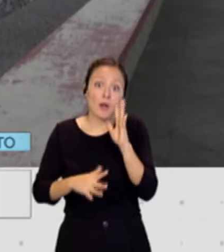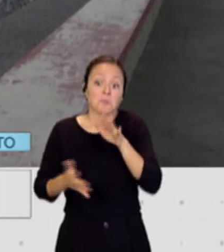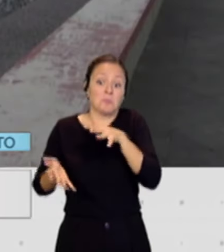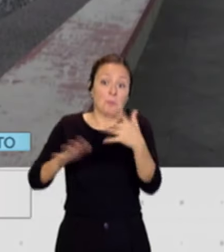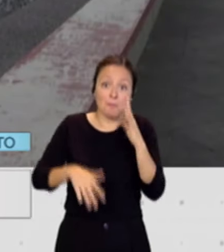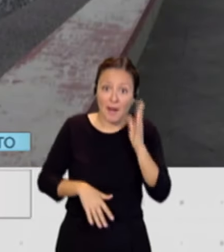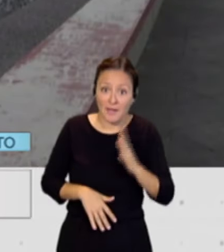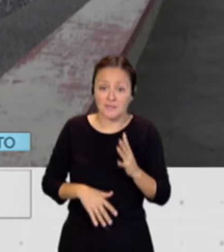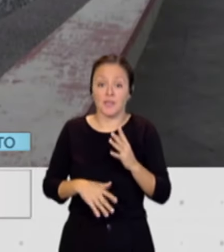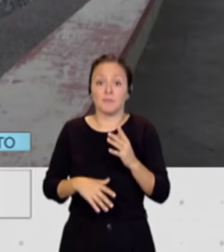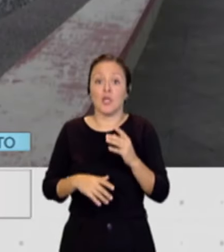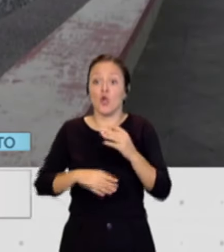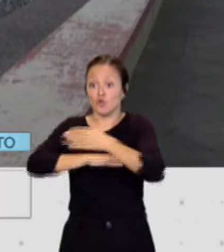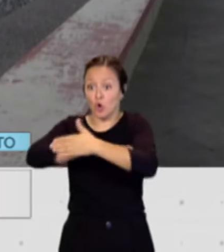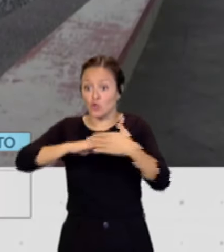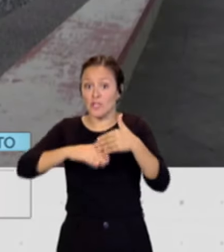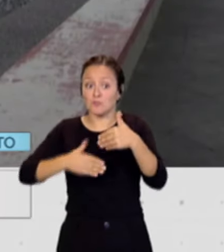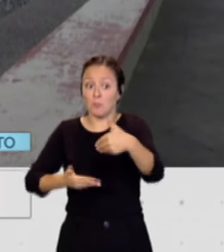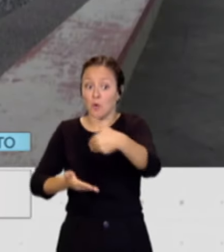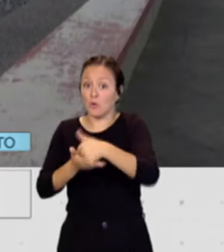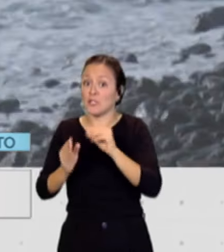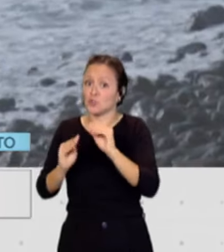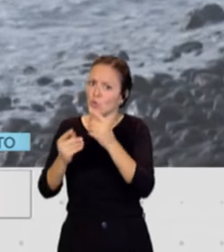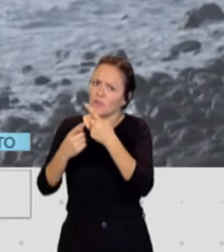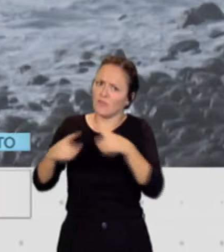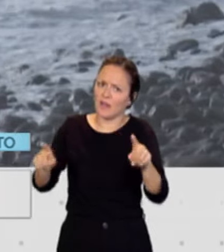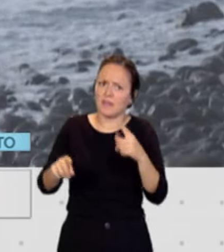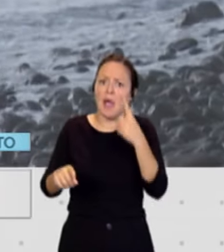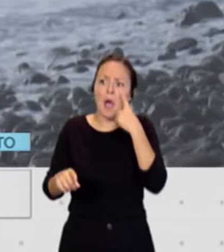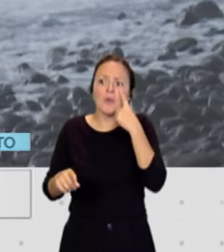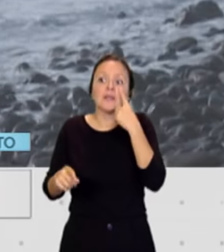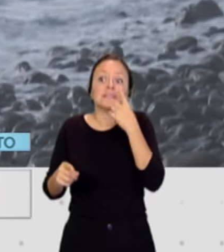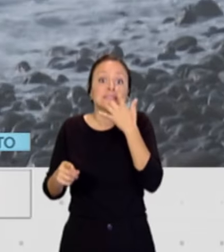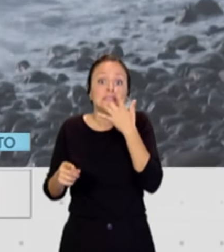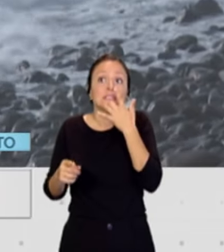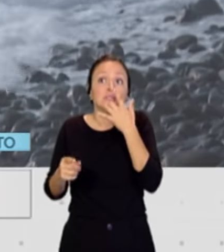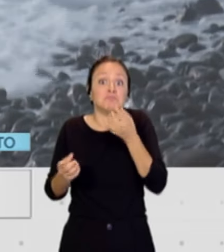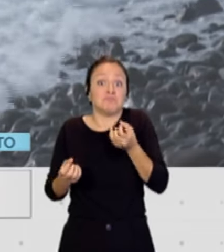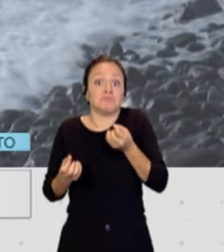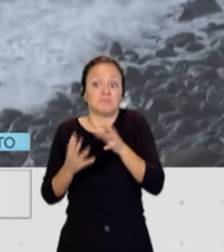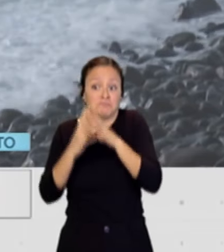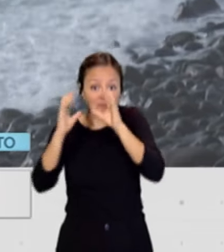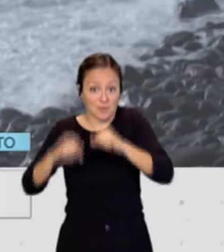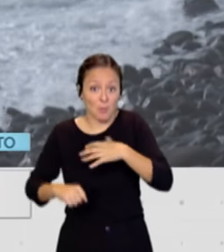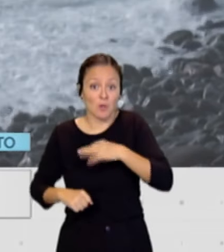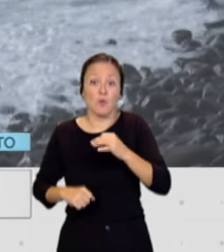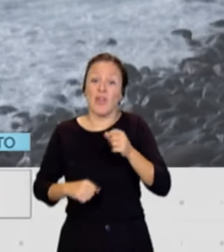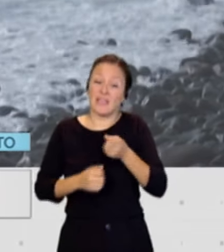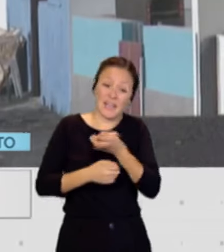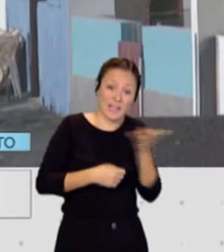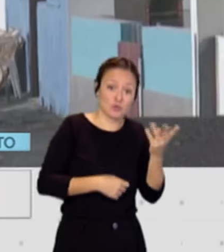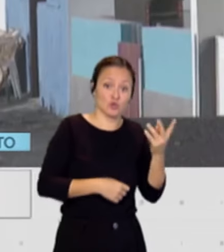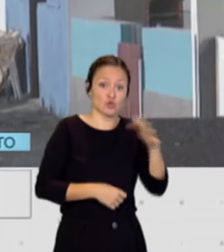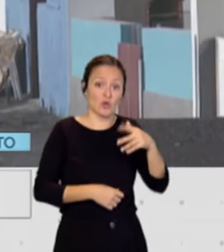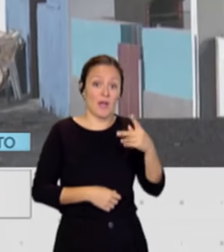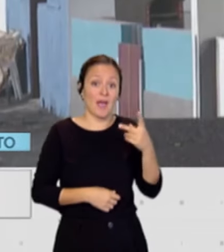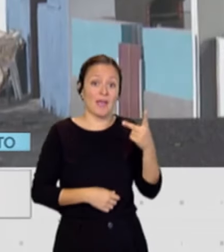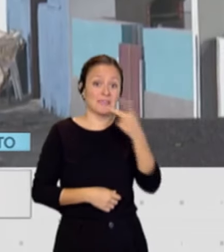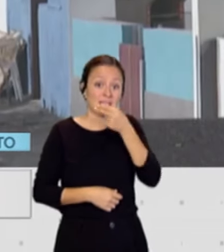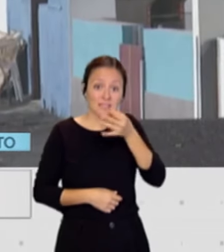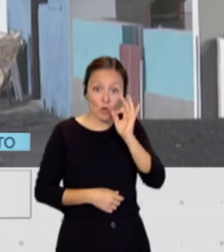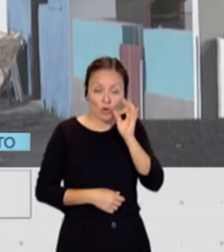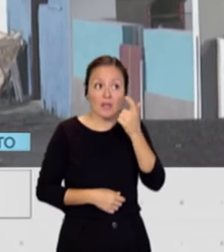es definitiva respecto a este tema y es lo que hemos le hemos comentado no en el resto pues estás aorte tenemos que hacer un planteamiento general de lo que de lo que queremos para